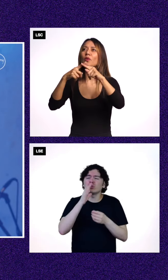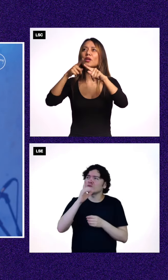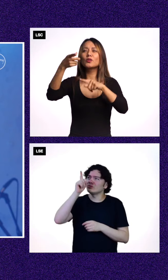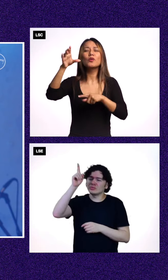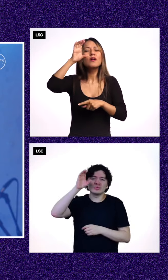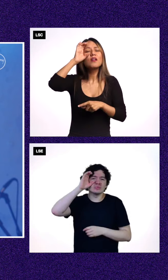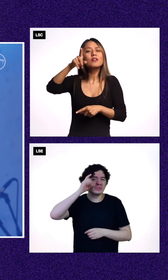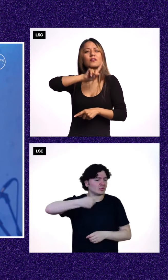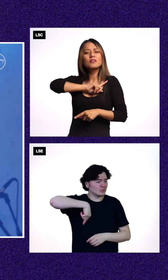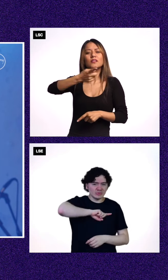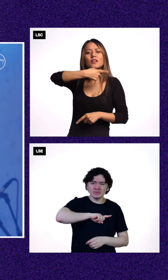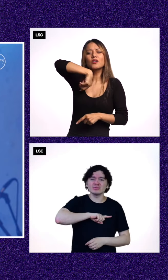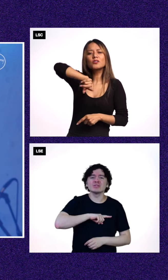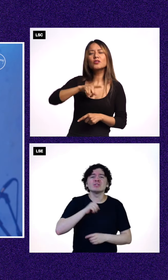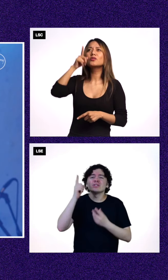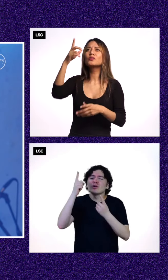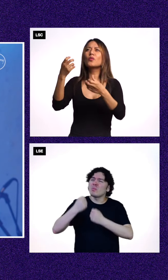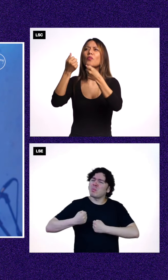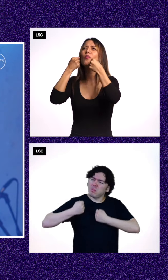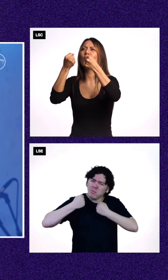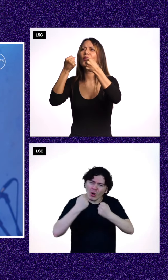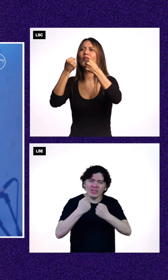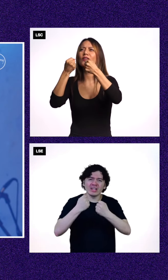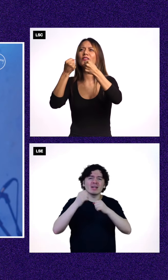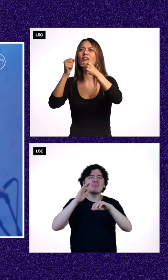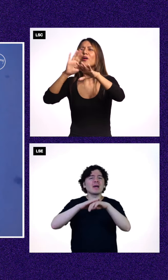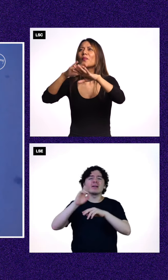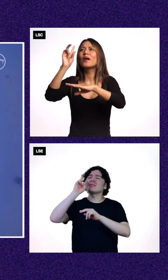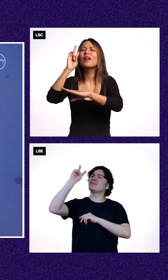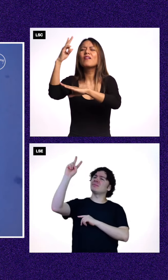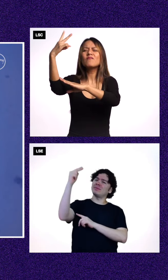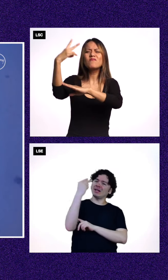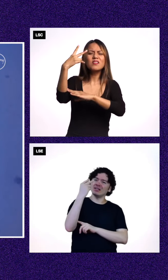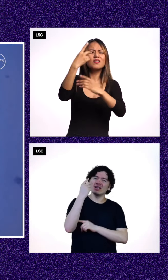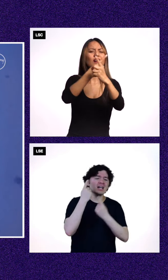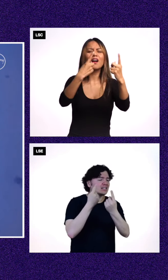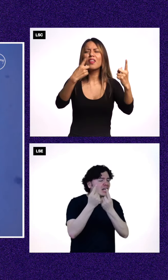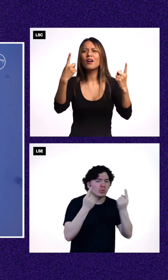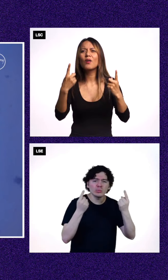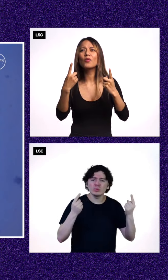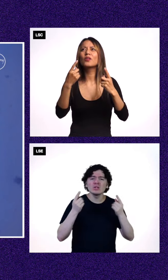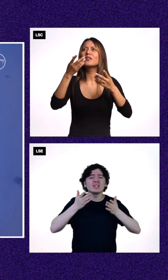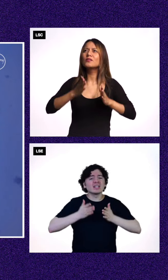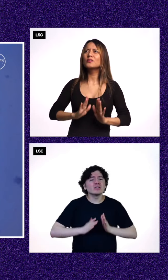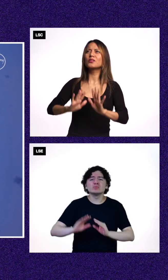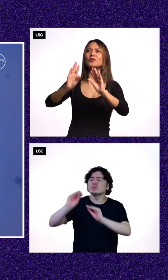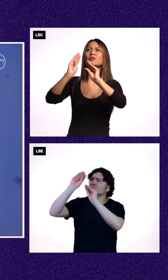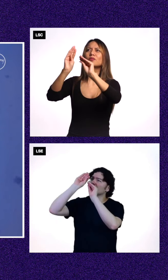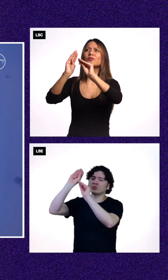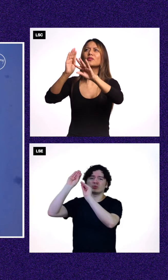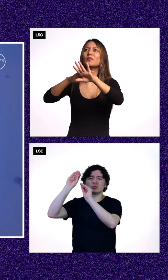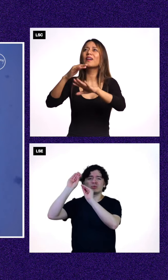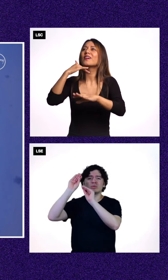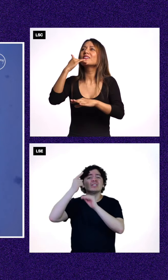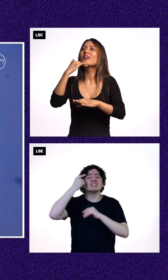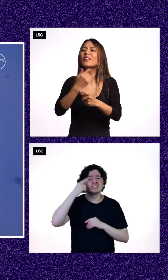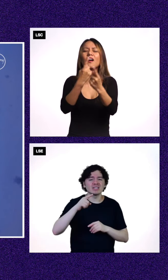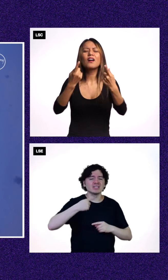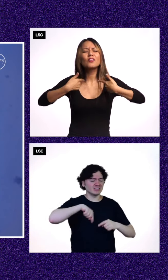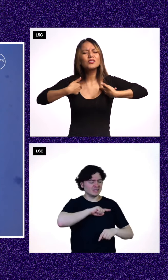recordar tus promesas, tú eres poderoso para vernos allá donde estamos, y eres poderoso, Señor, para comprender nuestro dolor, pero por encima de